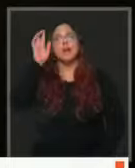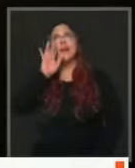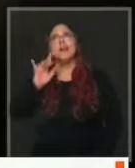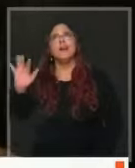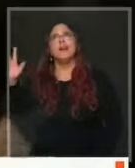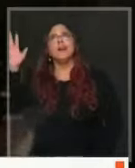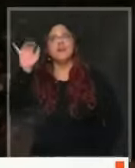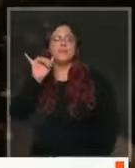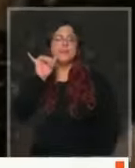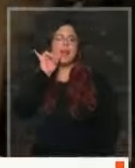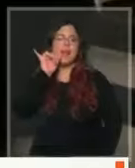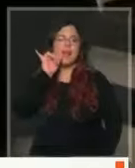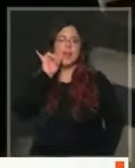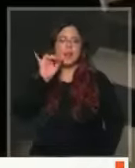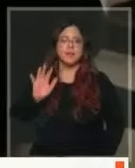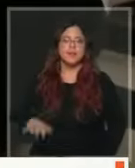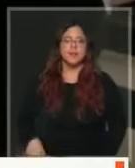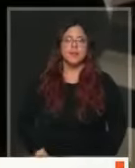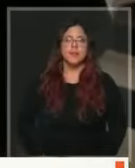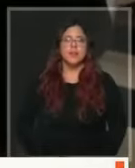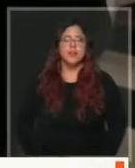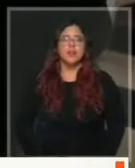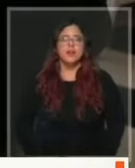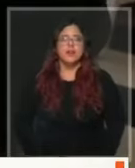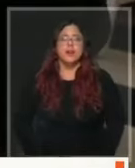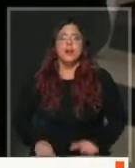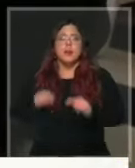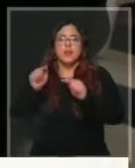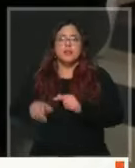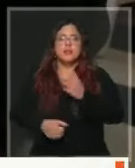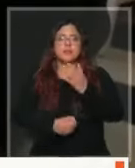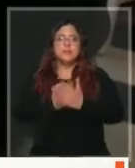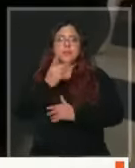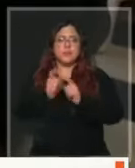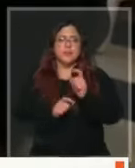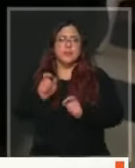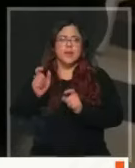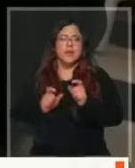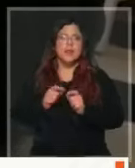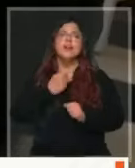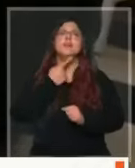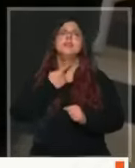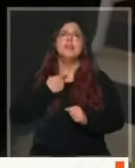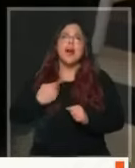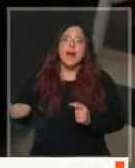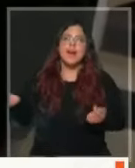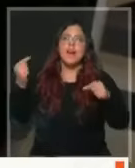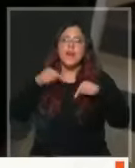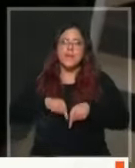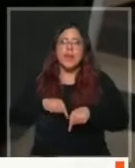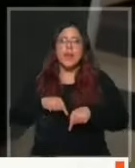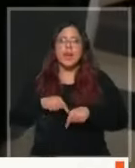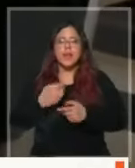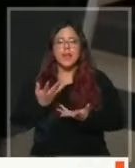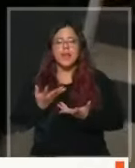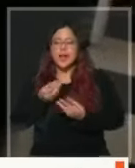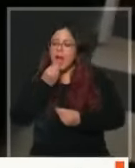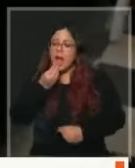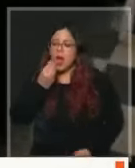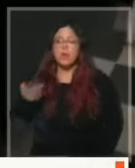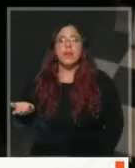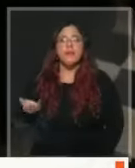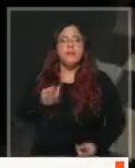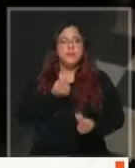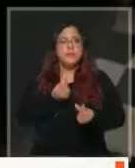Italia. Es muy nuevo, entonces a la gente le interesa y viene a probar. Y el precio, como